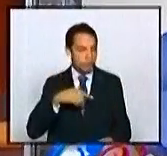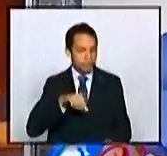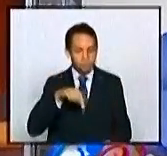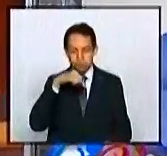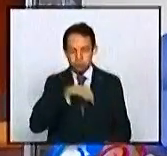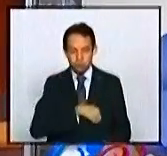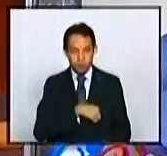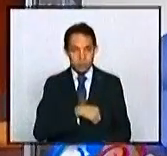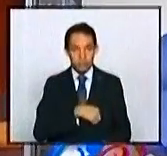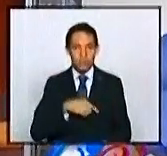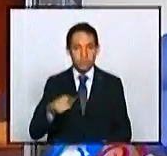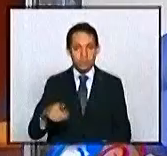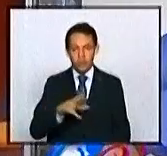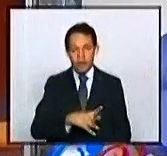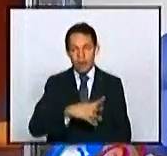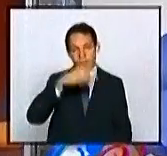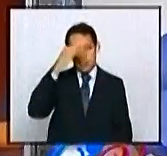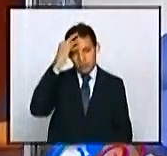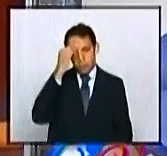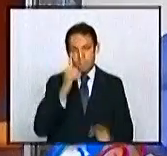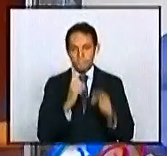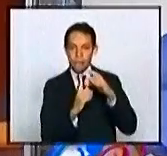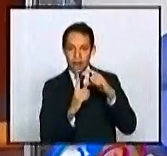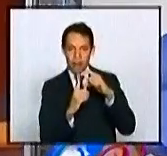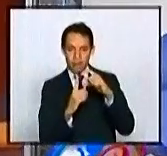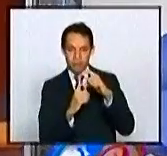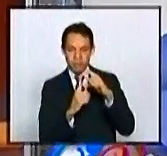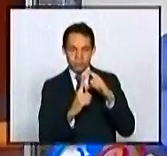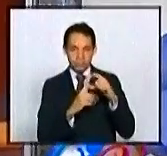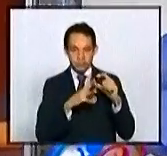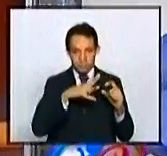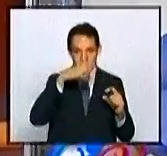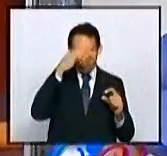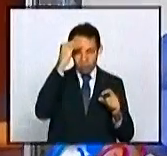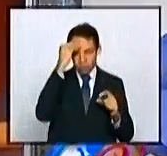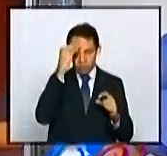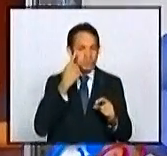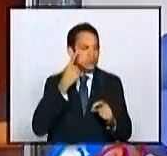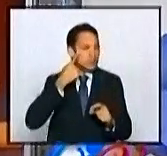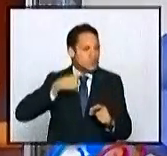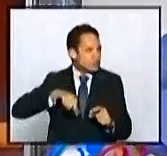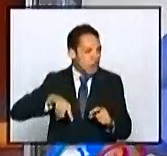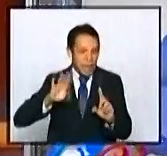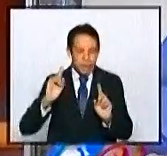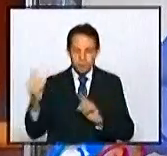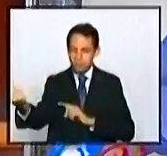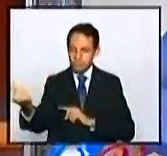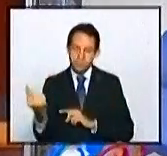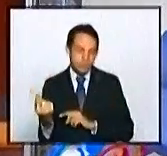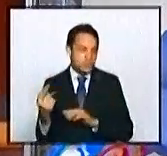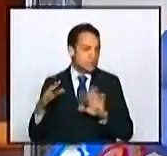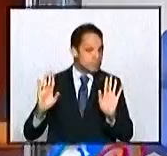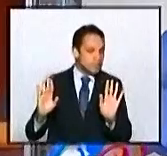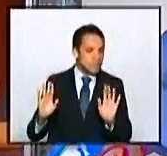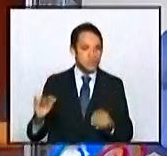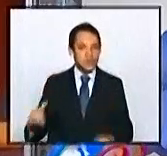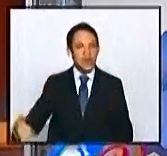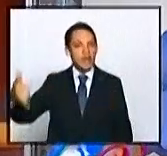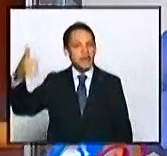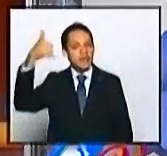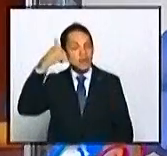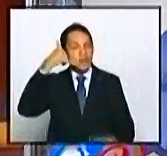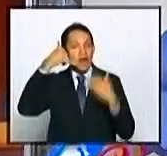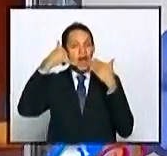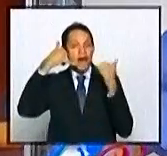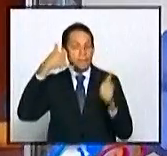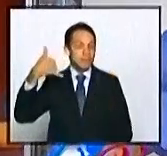Yo aprendí mucho de una parábola y de una vivencia que me pasó en consulta, en un programa radial. Llamó una señora y me decía